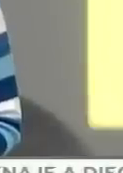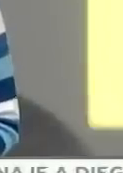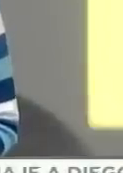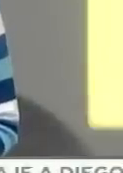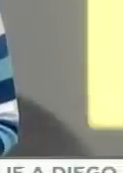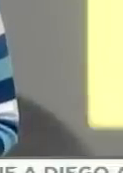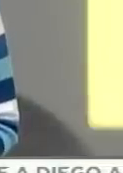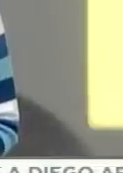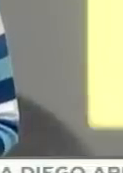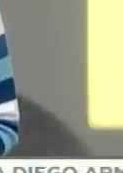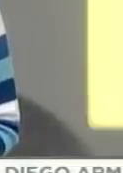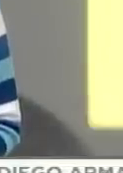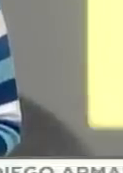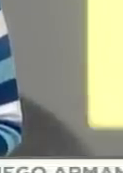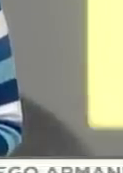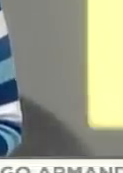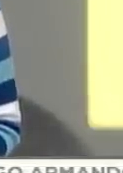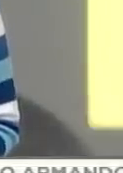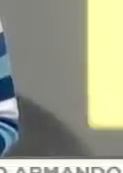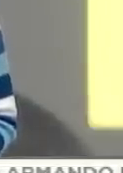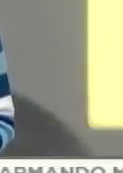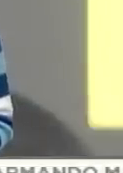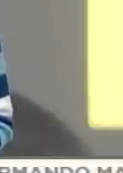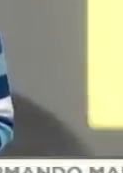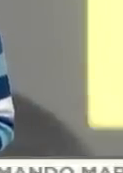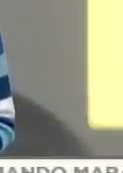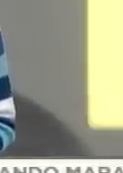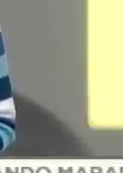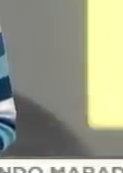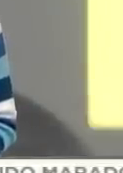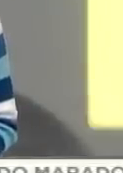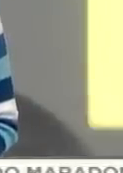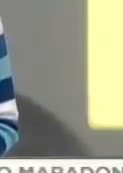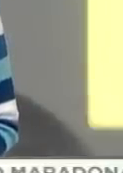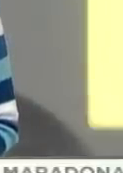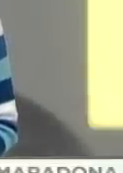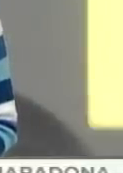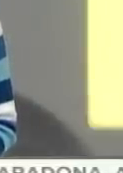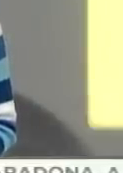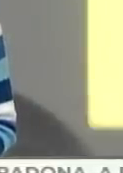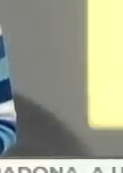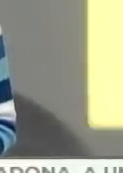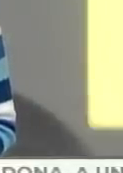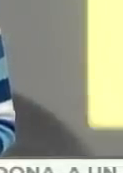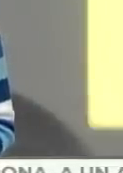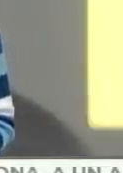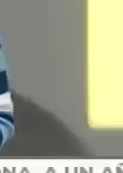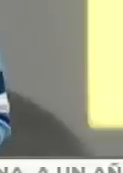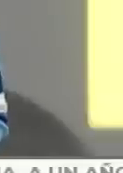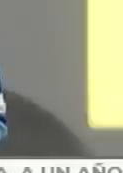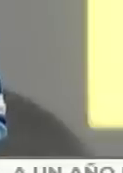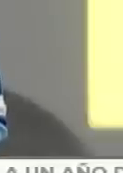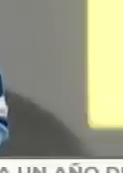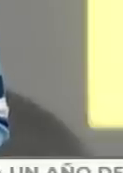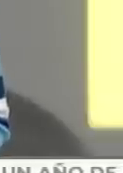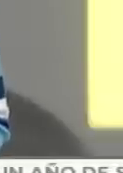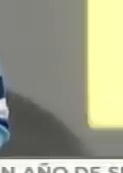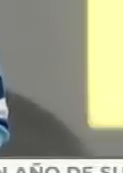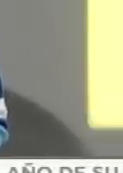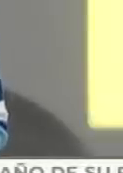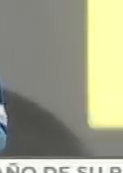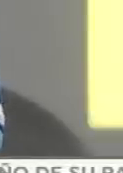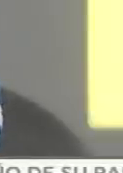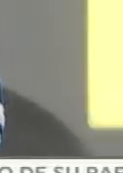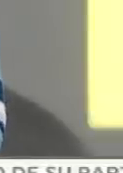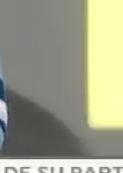Hola, buenas tardes. Sean todas y todos bienvenidos al presente contacto de último minuto. De inmediato nos enlazamos con la señal de la actividad presidencial, el